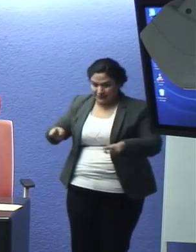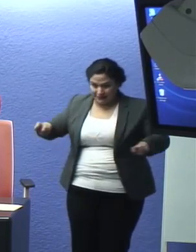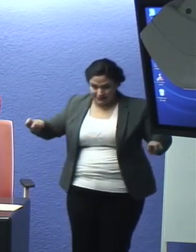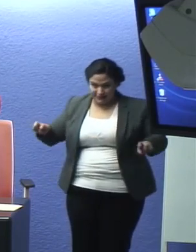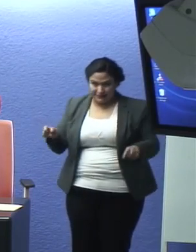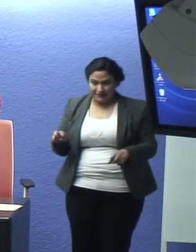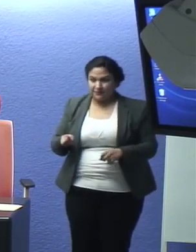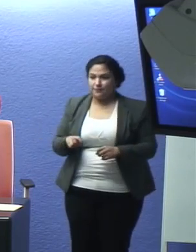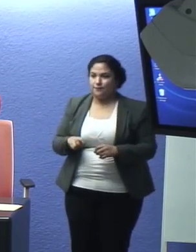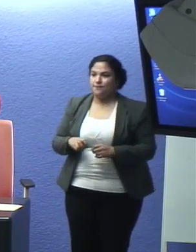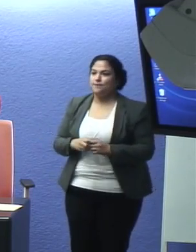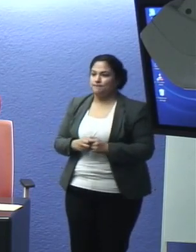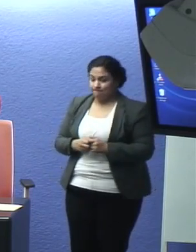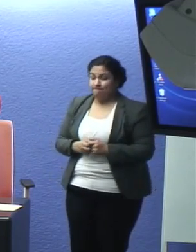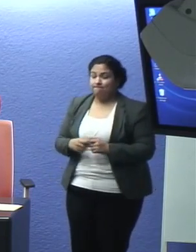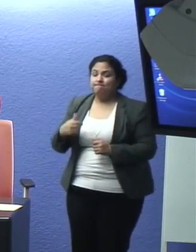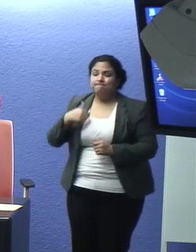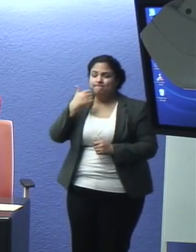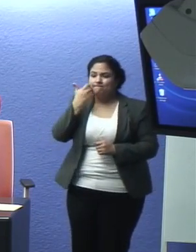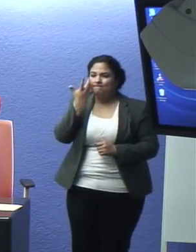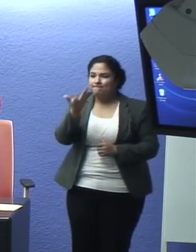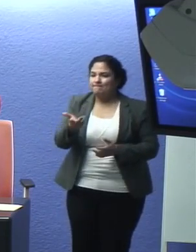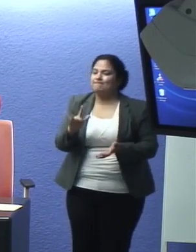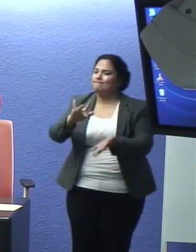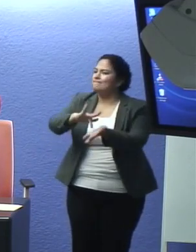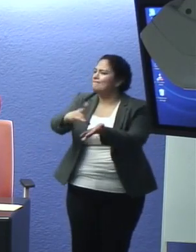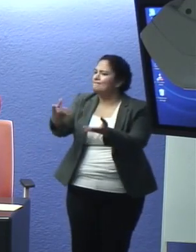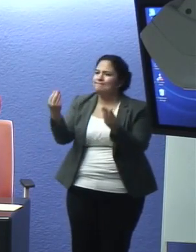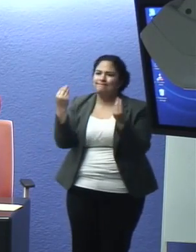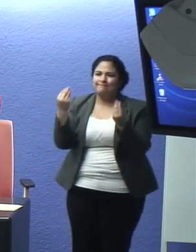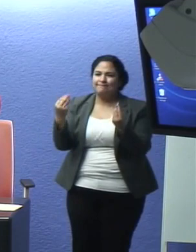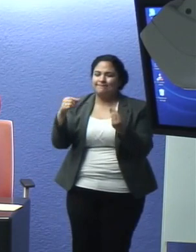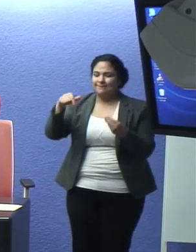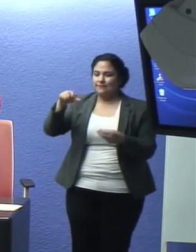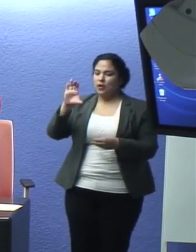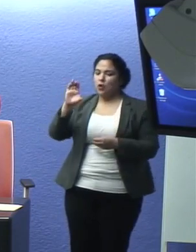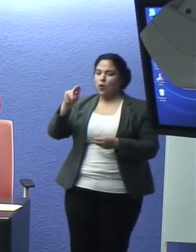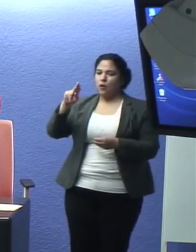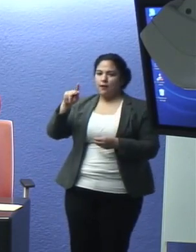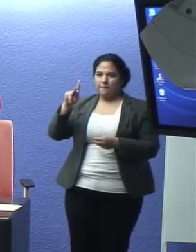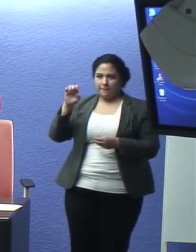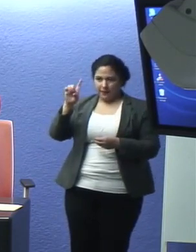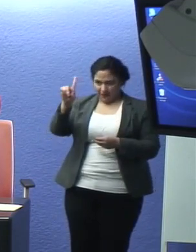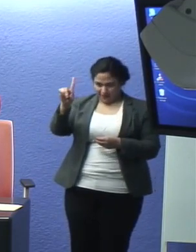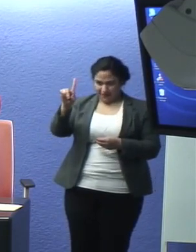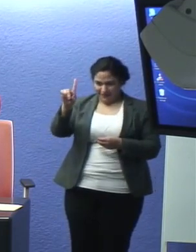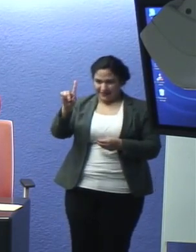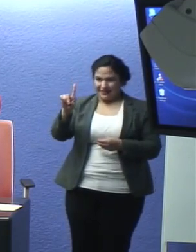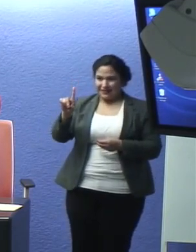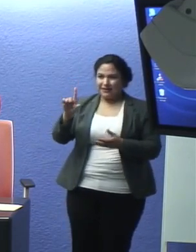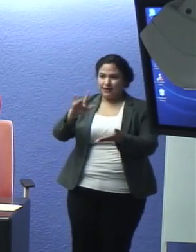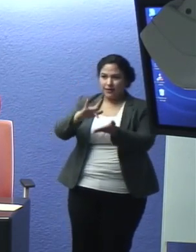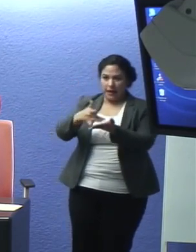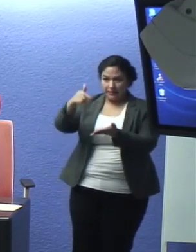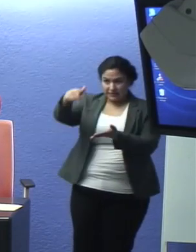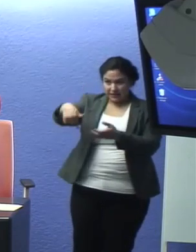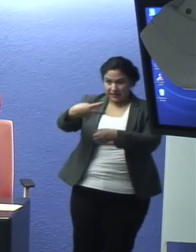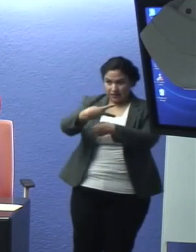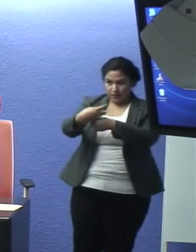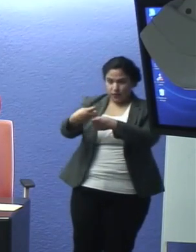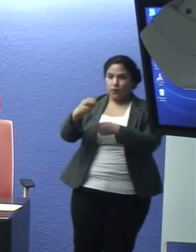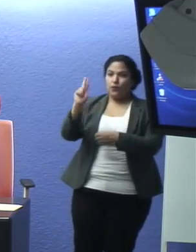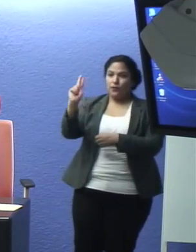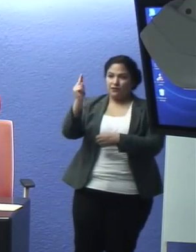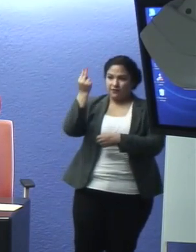precedido. Quisiera extender un agradecimiento de parte del Consejo Nacional para Prevenir la Discriminación al Laboratorio Nacional